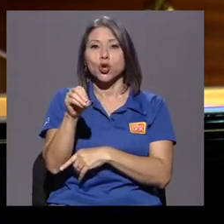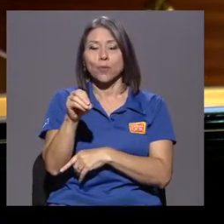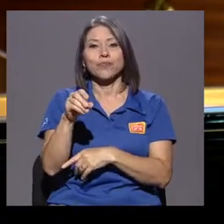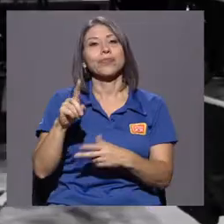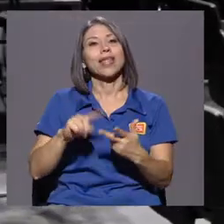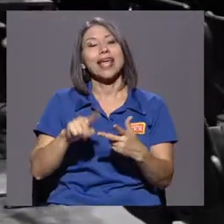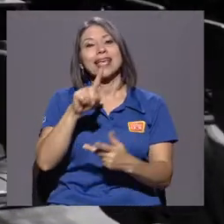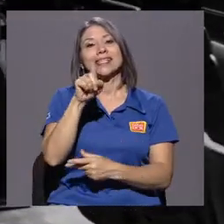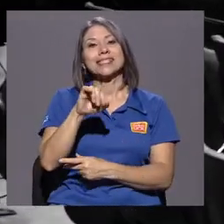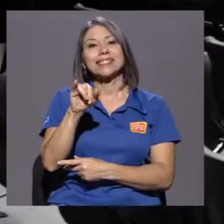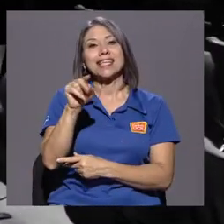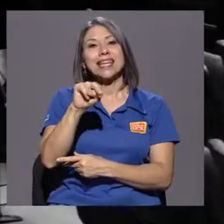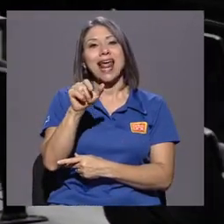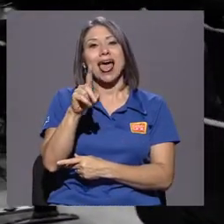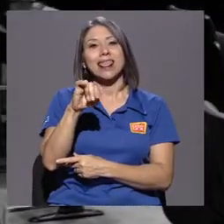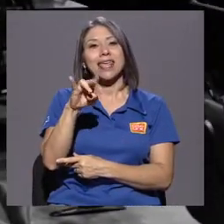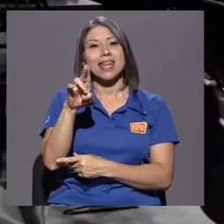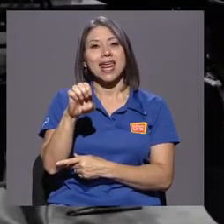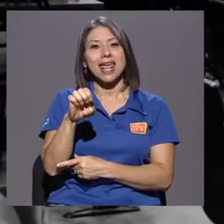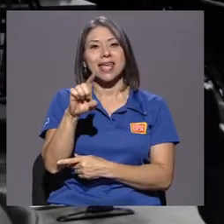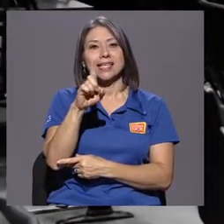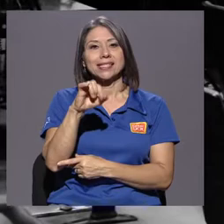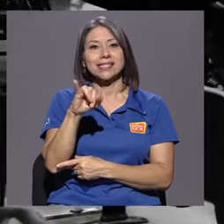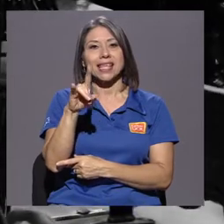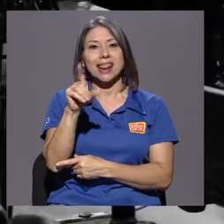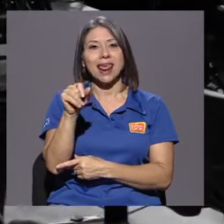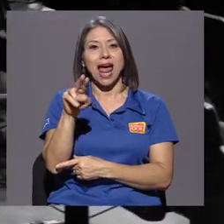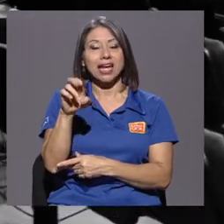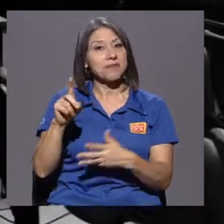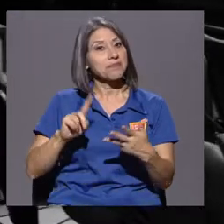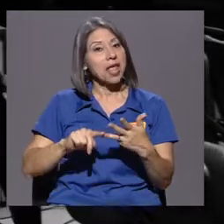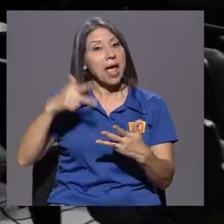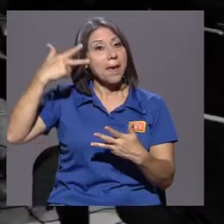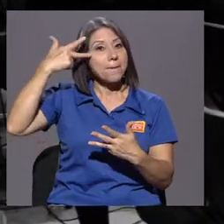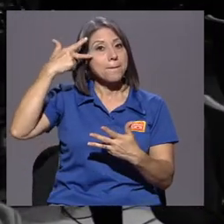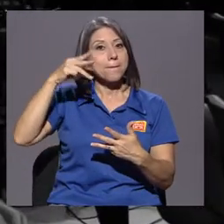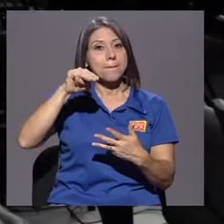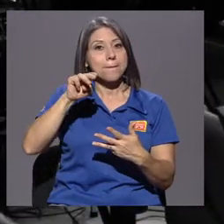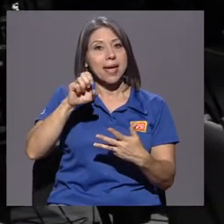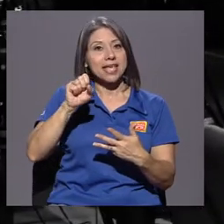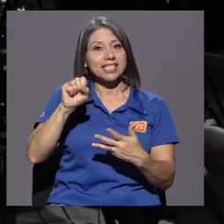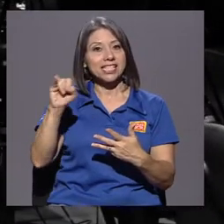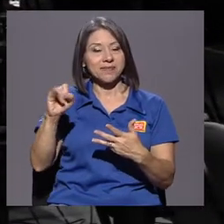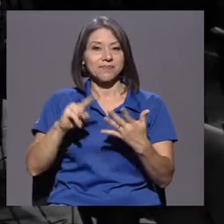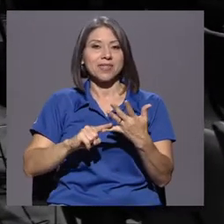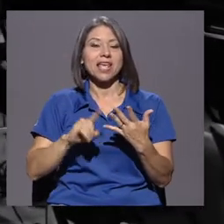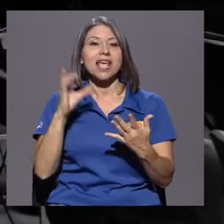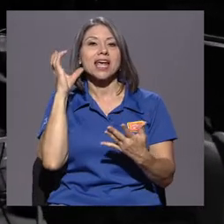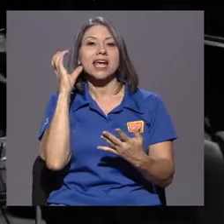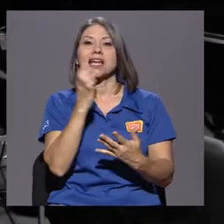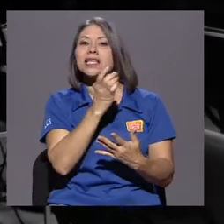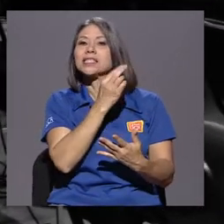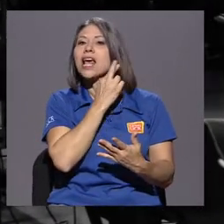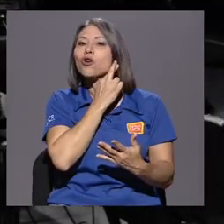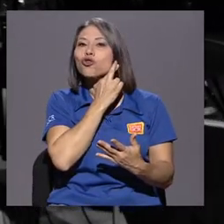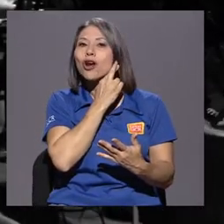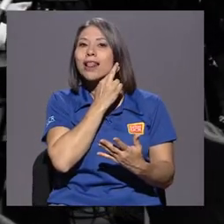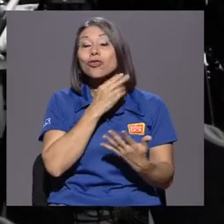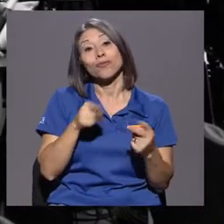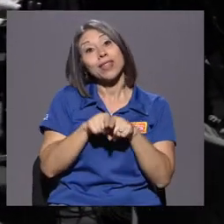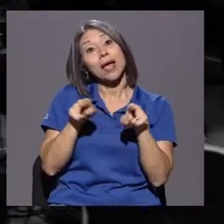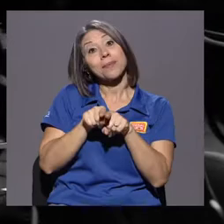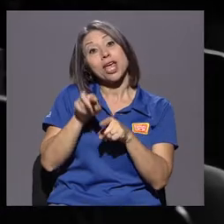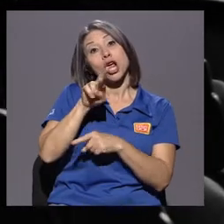podría ames y claro ya cristiano ronaldo todos eso sin duda pondría ronaldo